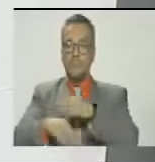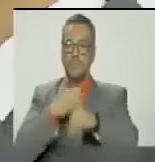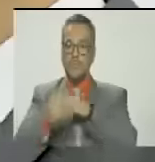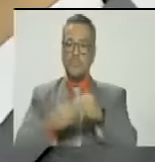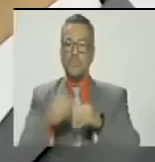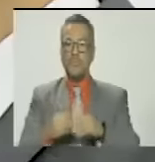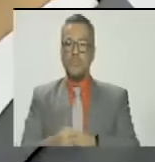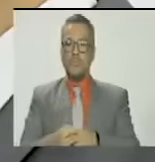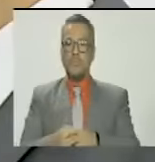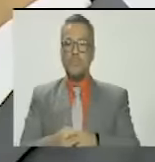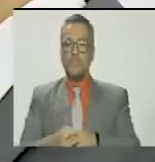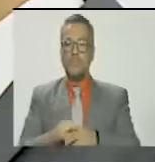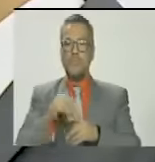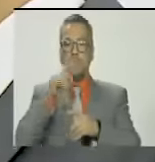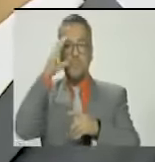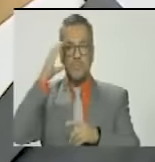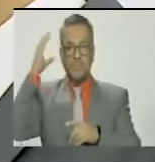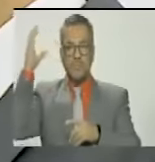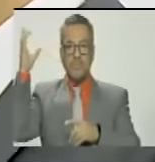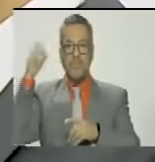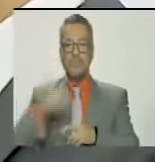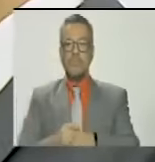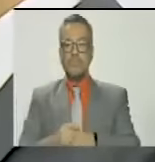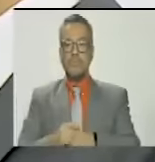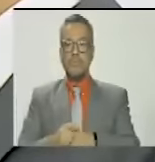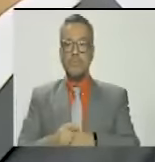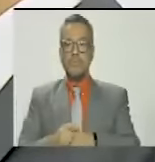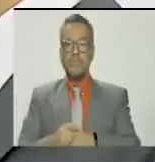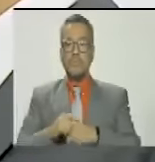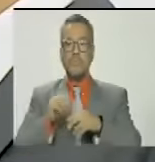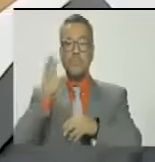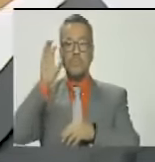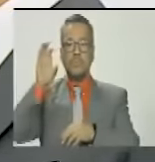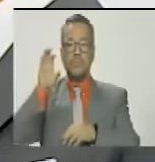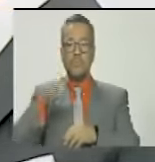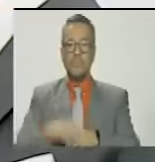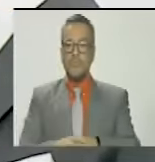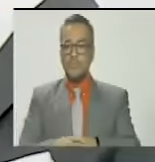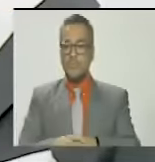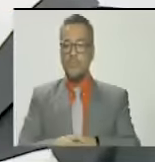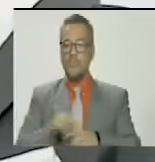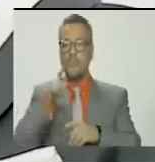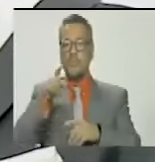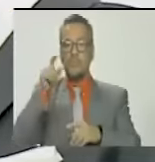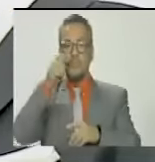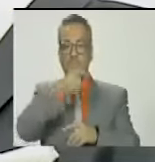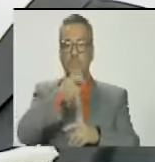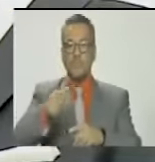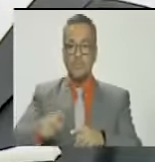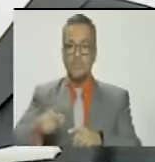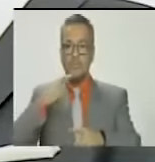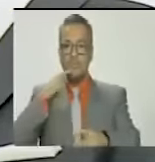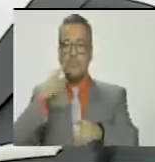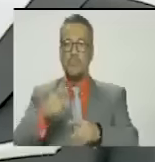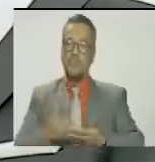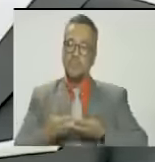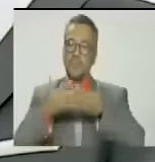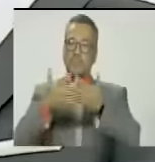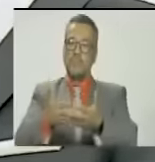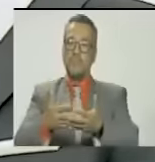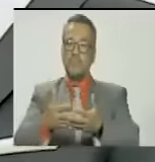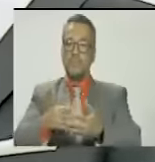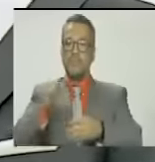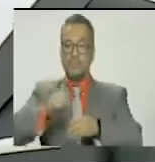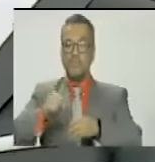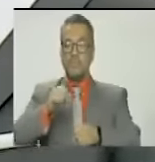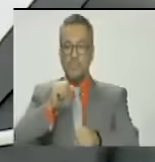lo hiciere, que Dios, que la patria y que el pueblo os lo premie como sé que